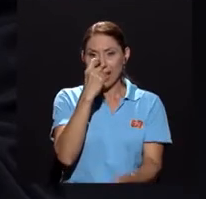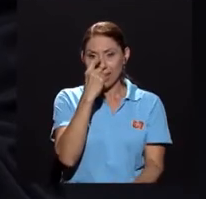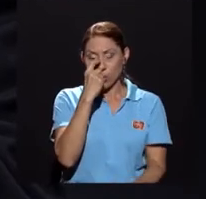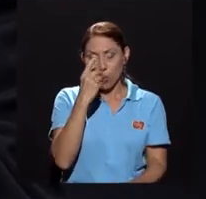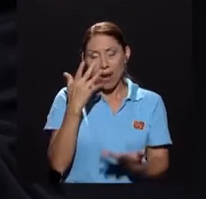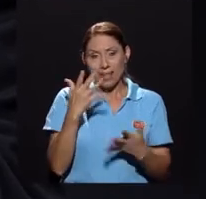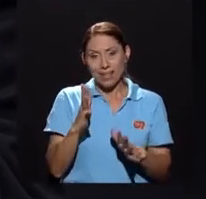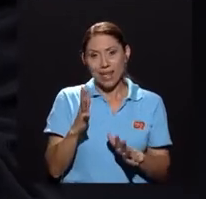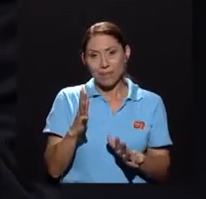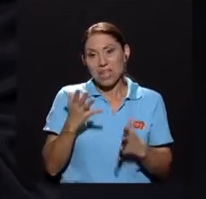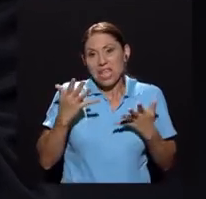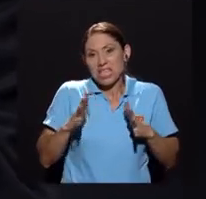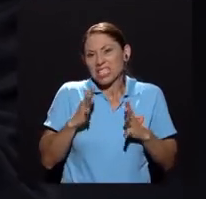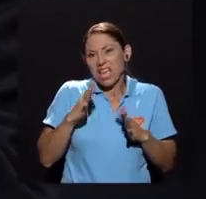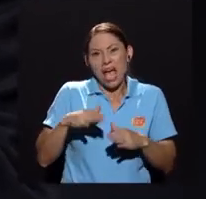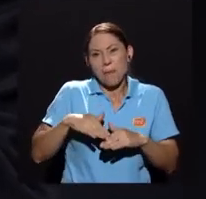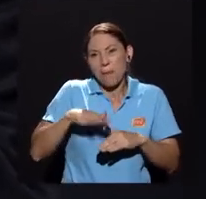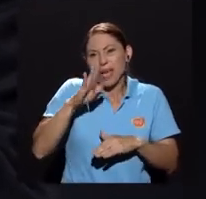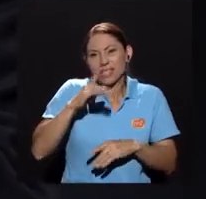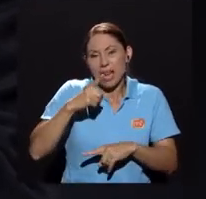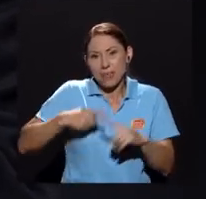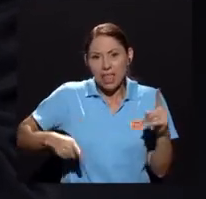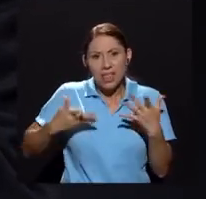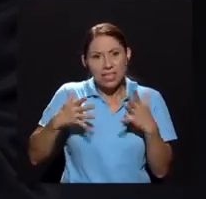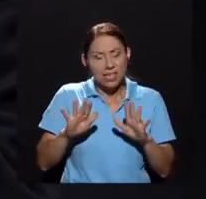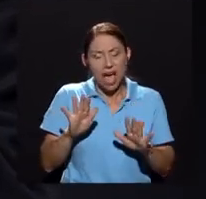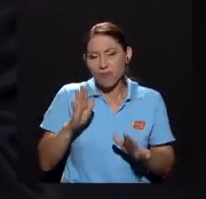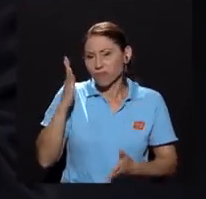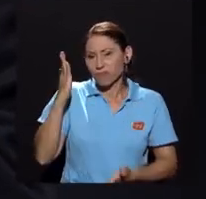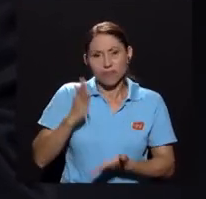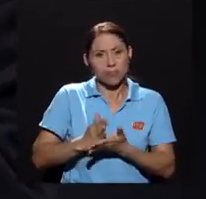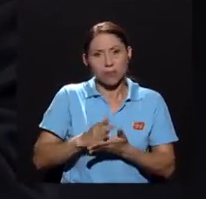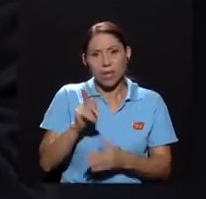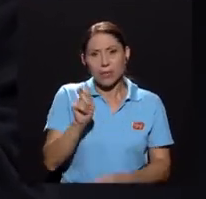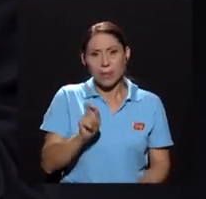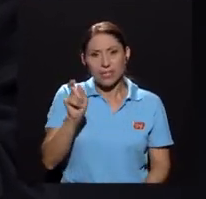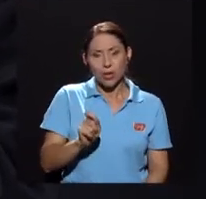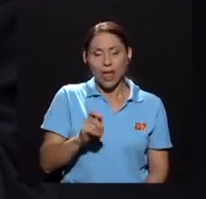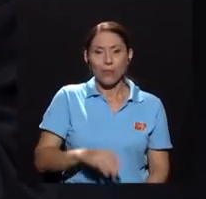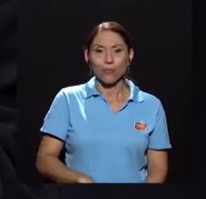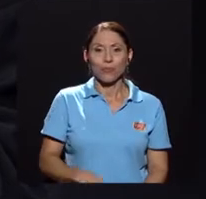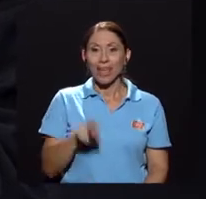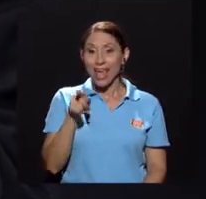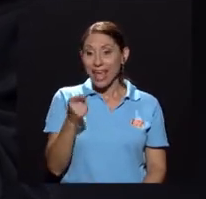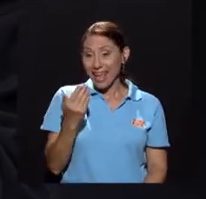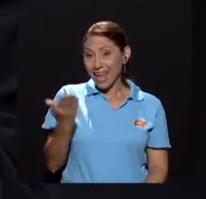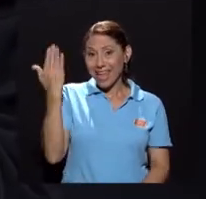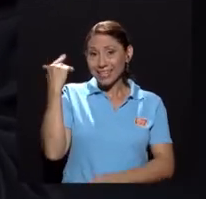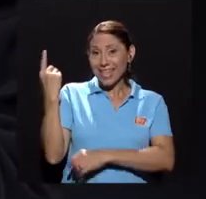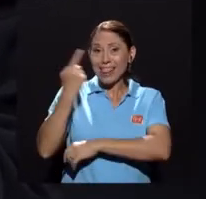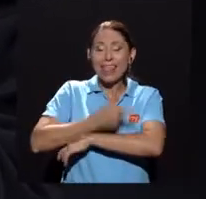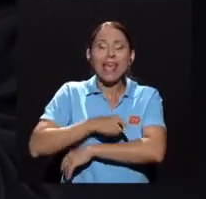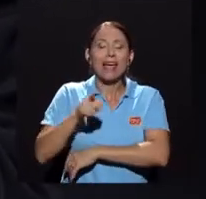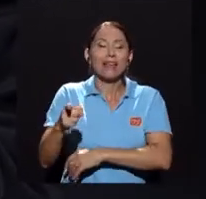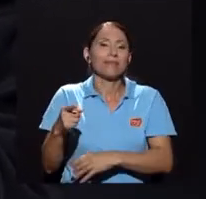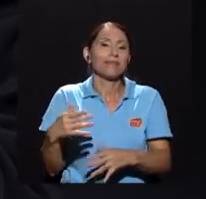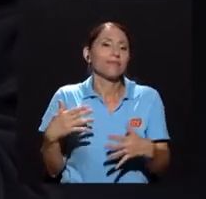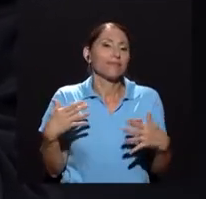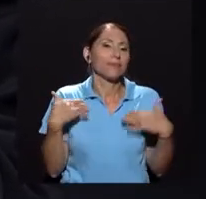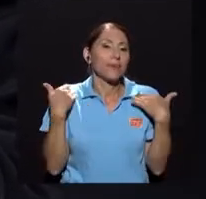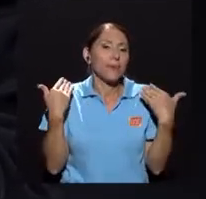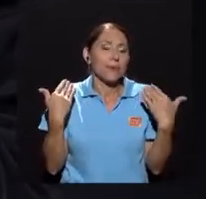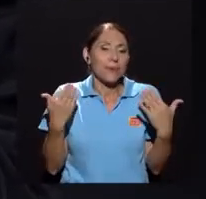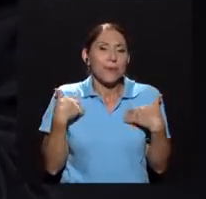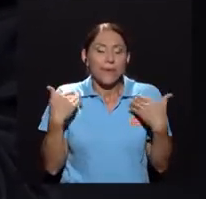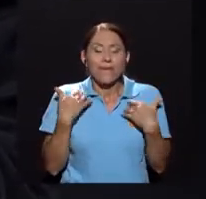mitad ya sean pensionados y eso ya estaba tan radiante vea tan feliz de poder discutir con una persona a ese